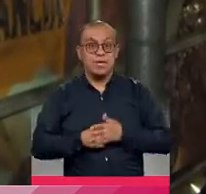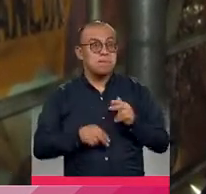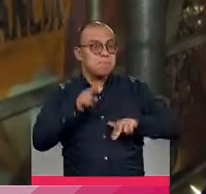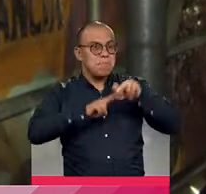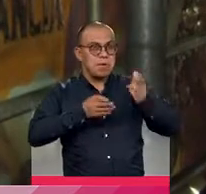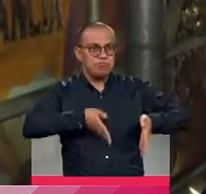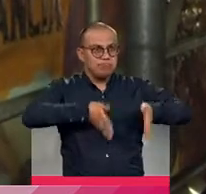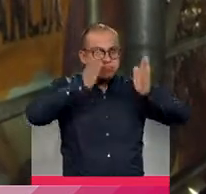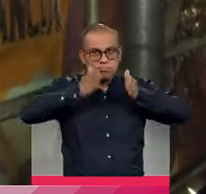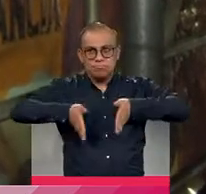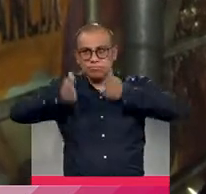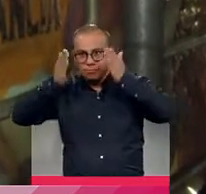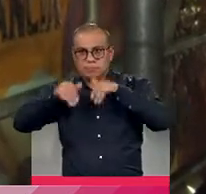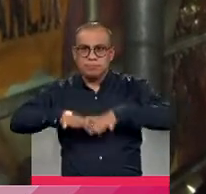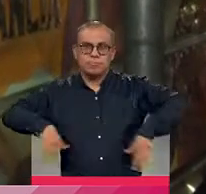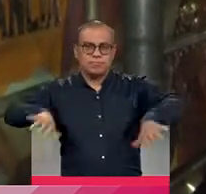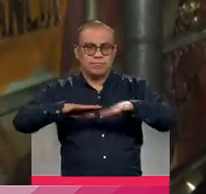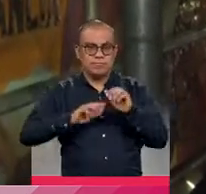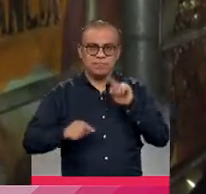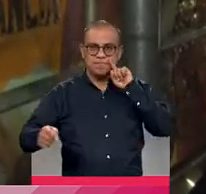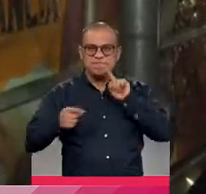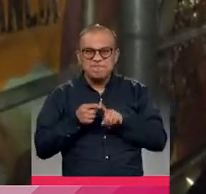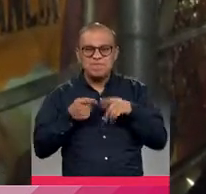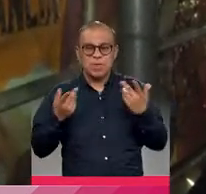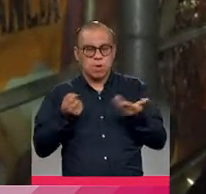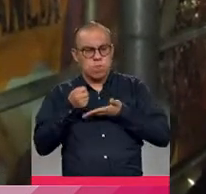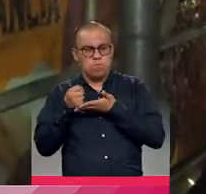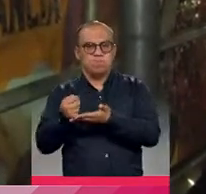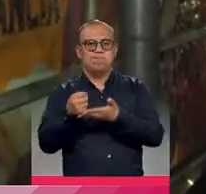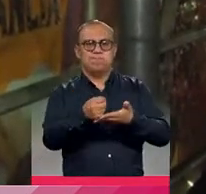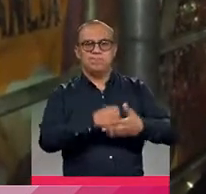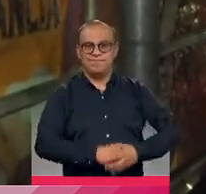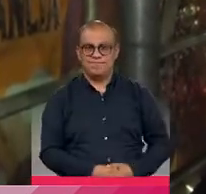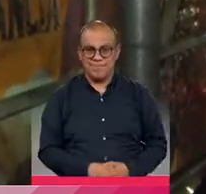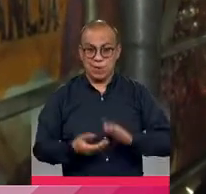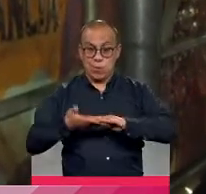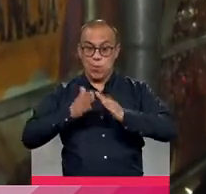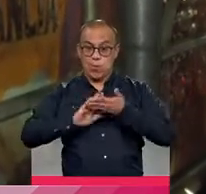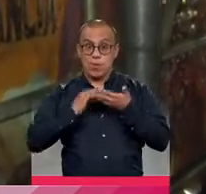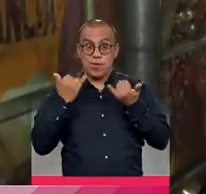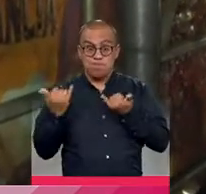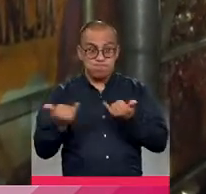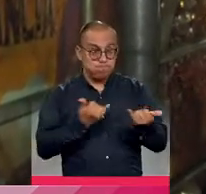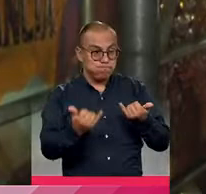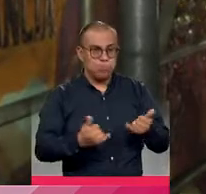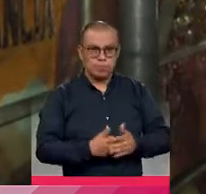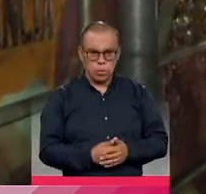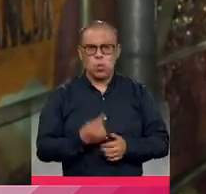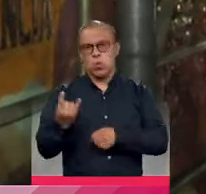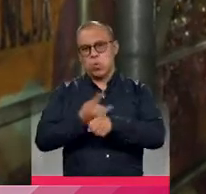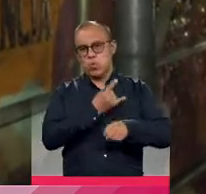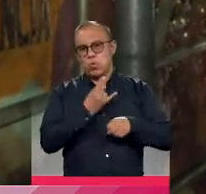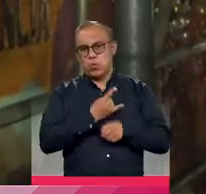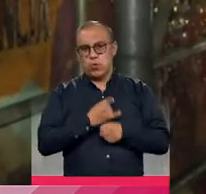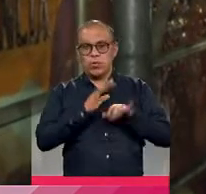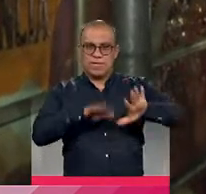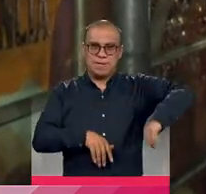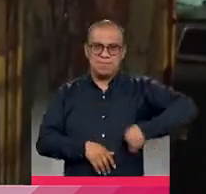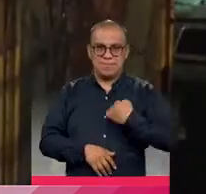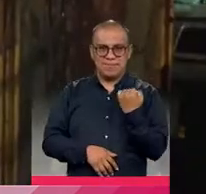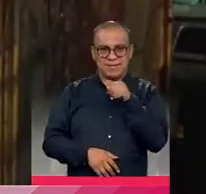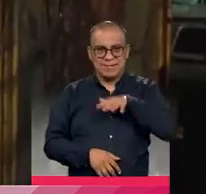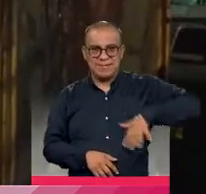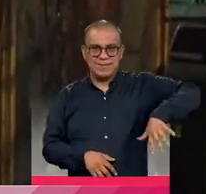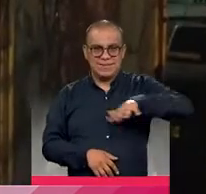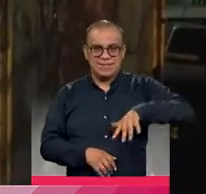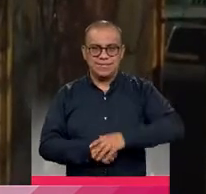esto con la anuencia, con la ayuda de la comunidad, de los usuarios de la plaza.